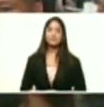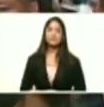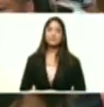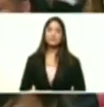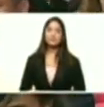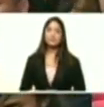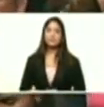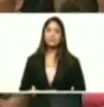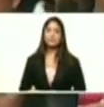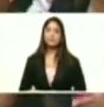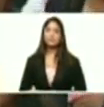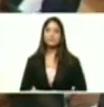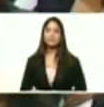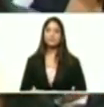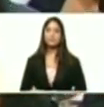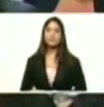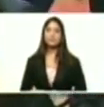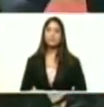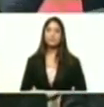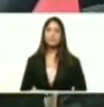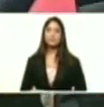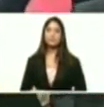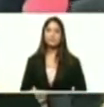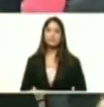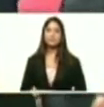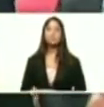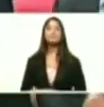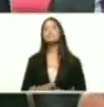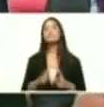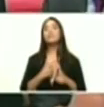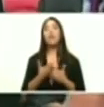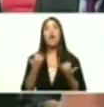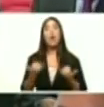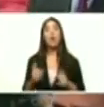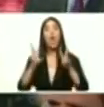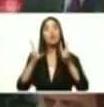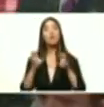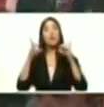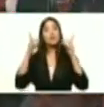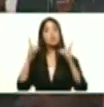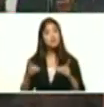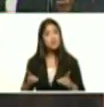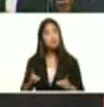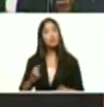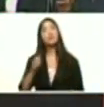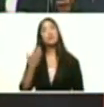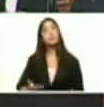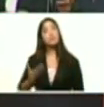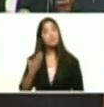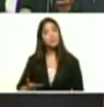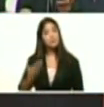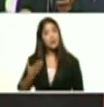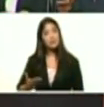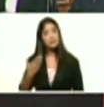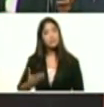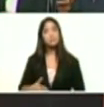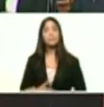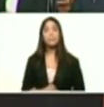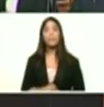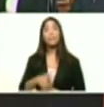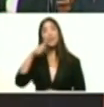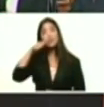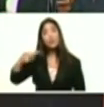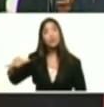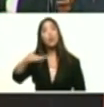Y paso inmediatamente, entonces, las nuevas decisiones necesarias que nuestro